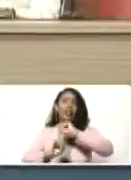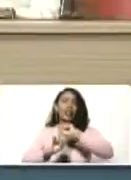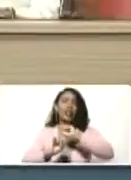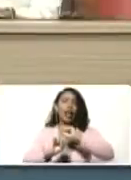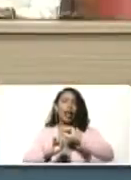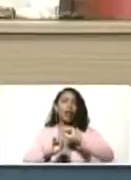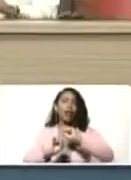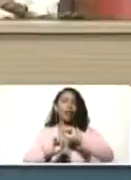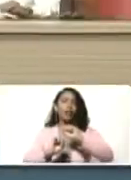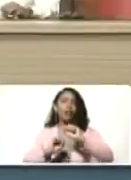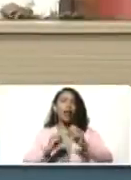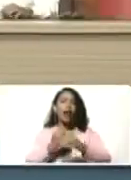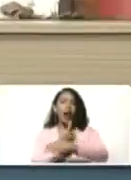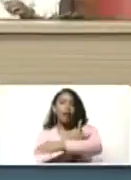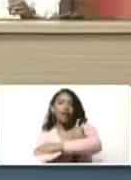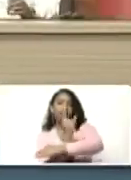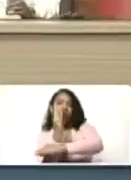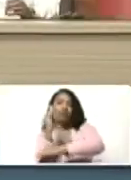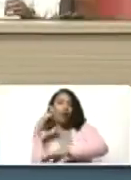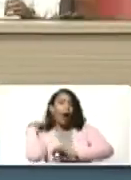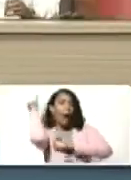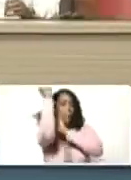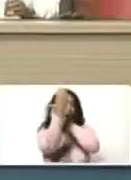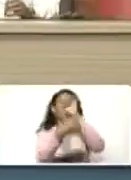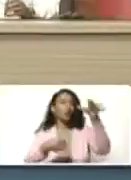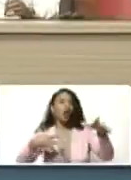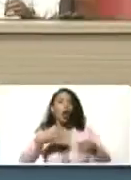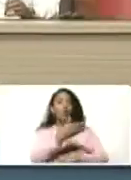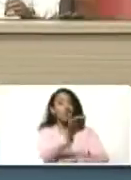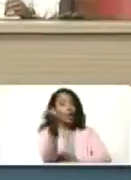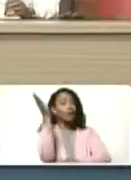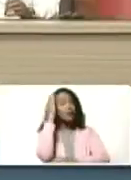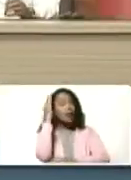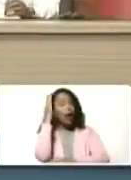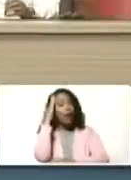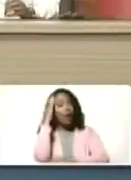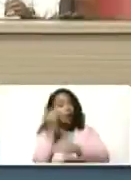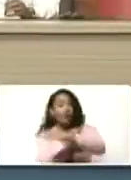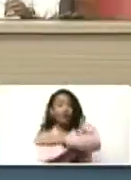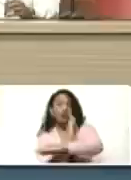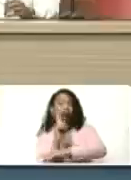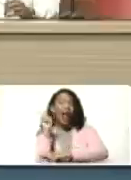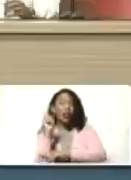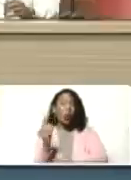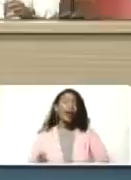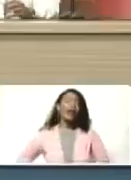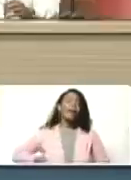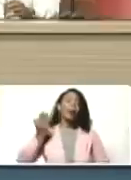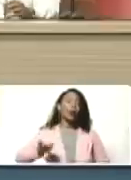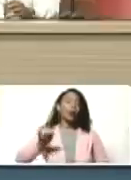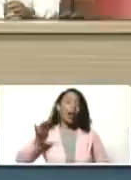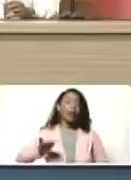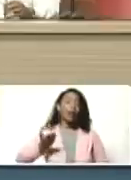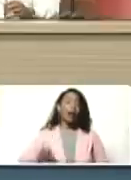amazónica. Como todos ustedes saben, la selva es un pilar entre cuatro,